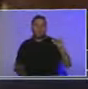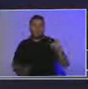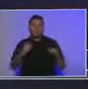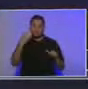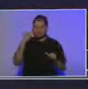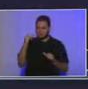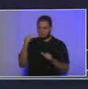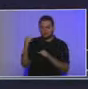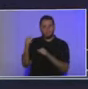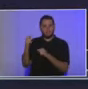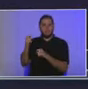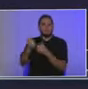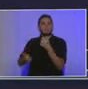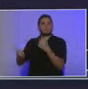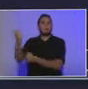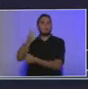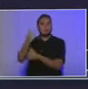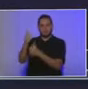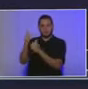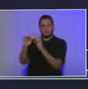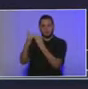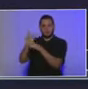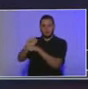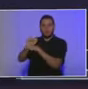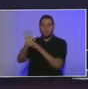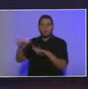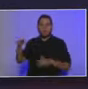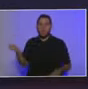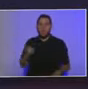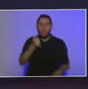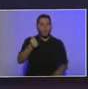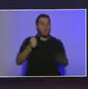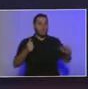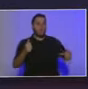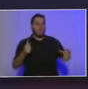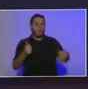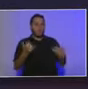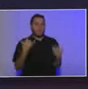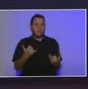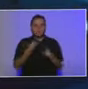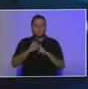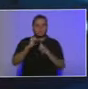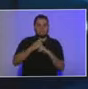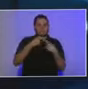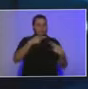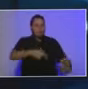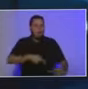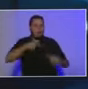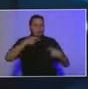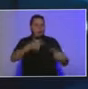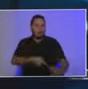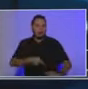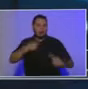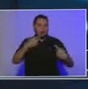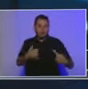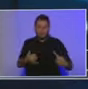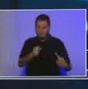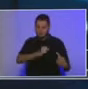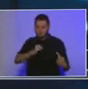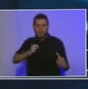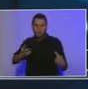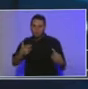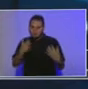confirmado y que ahora han salido situaciones difíciles para que el Senado pueda confirmarlo expreso.